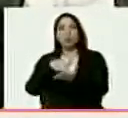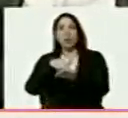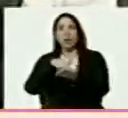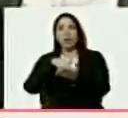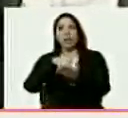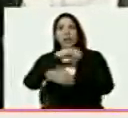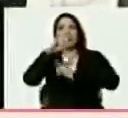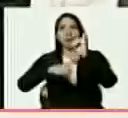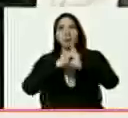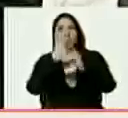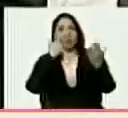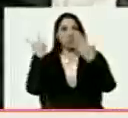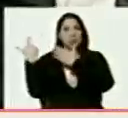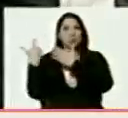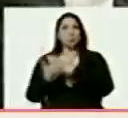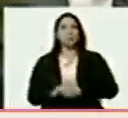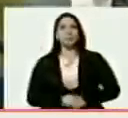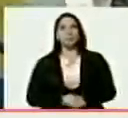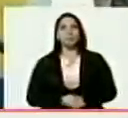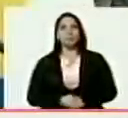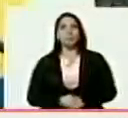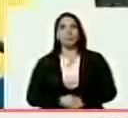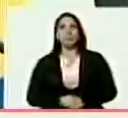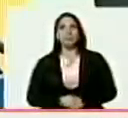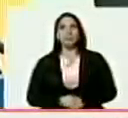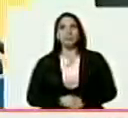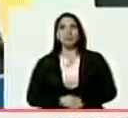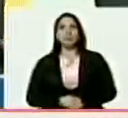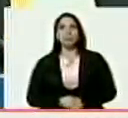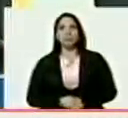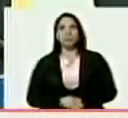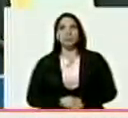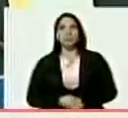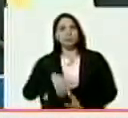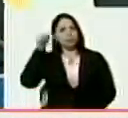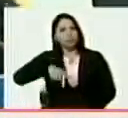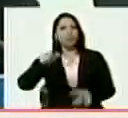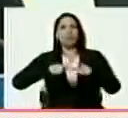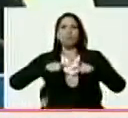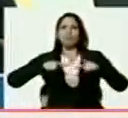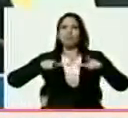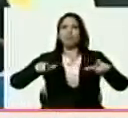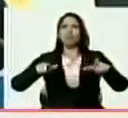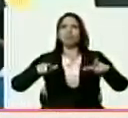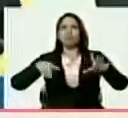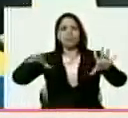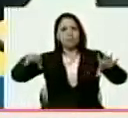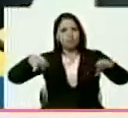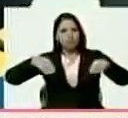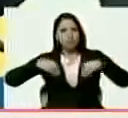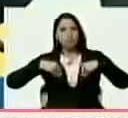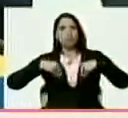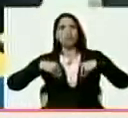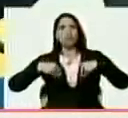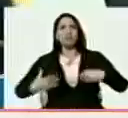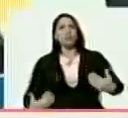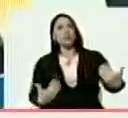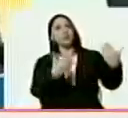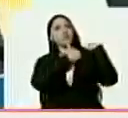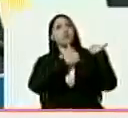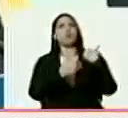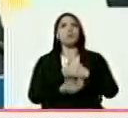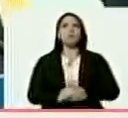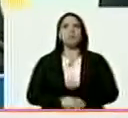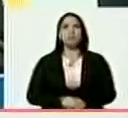palabras de Julio Chávez. Estemos en este espacio asumiendo la